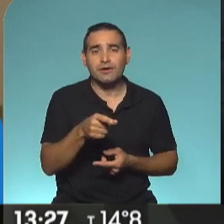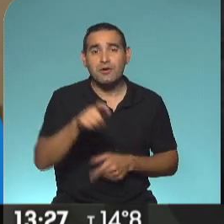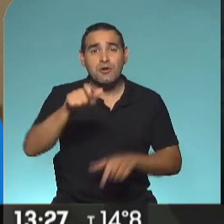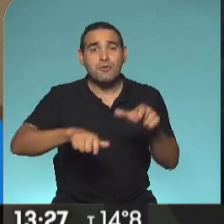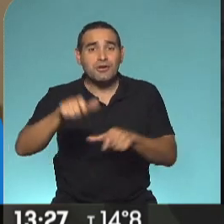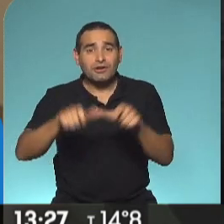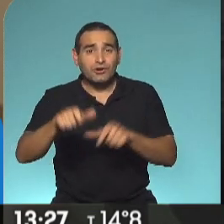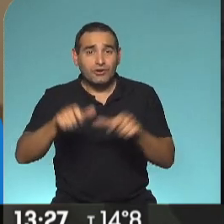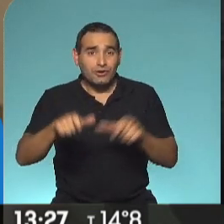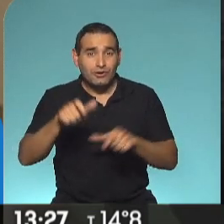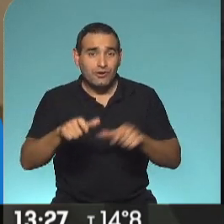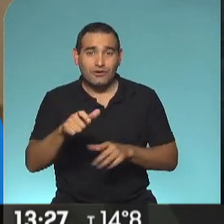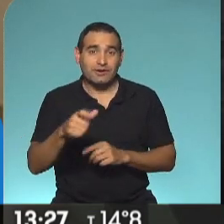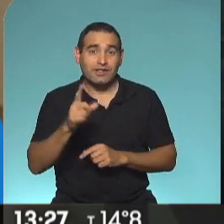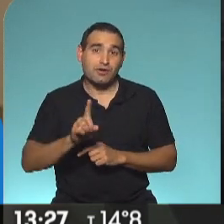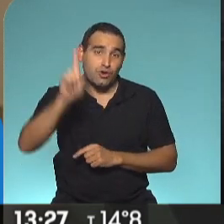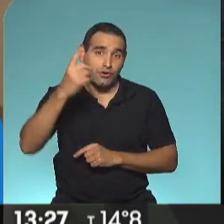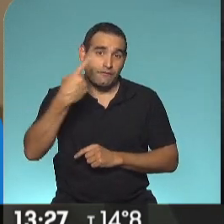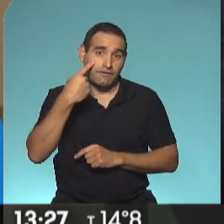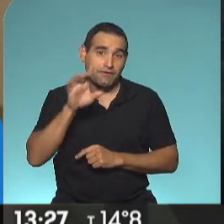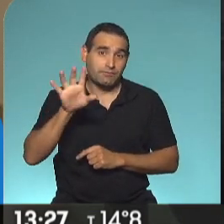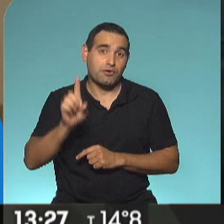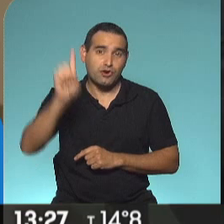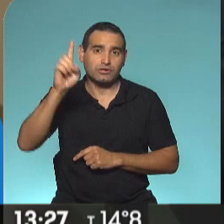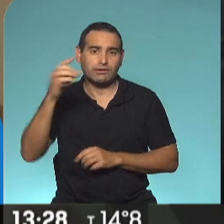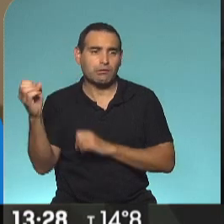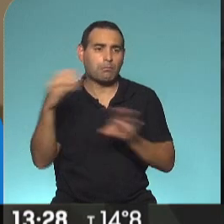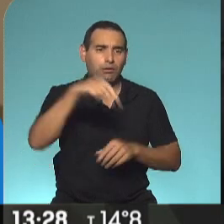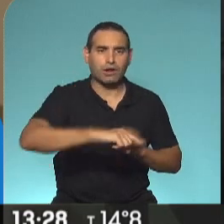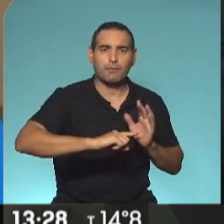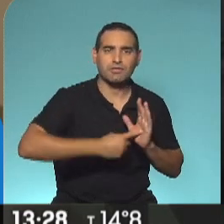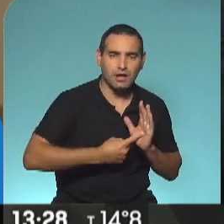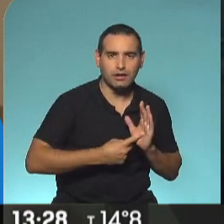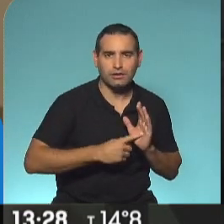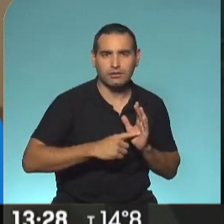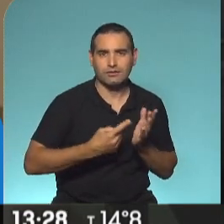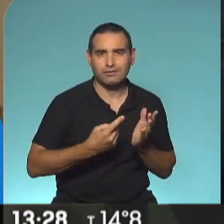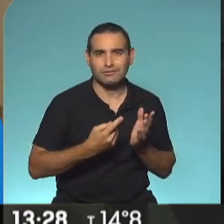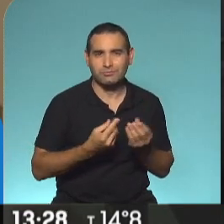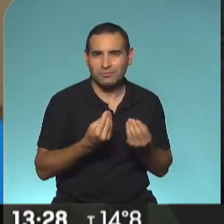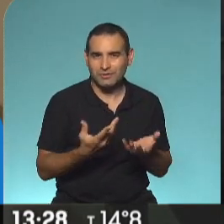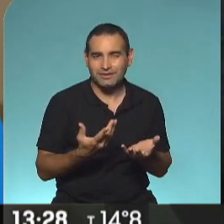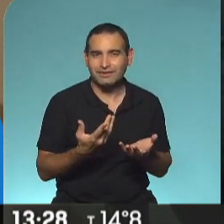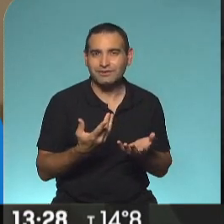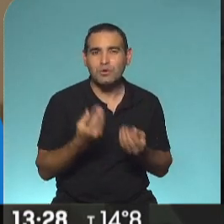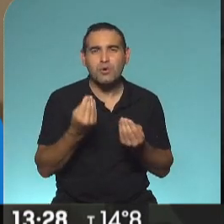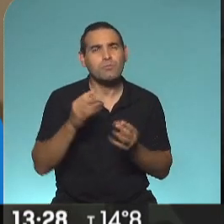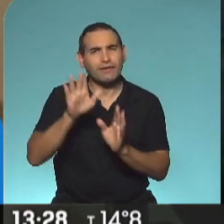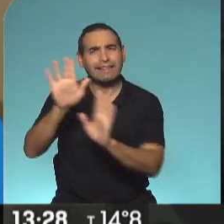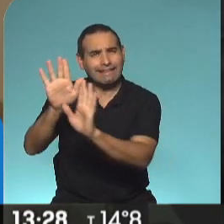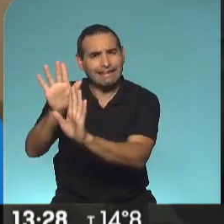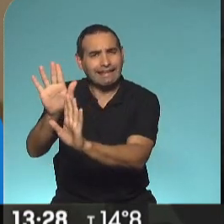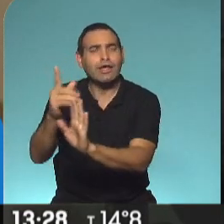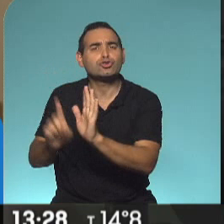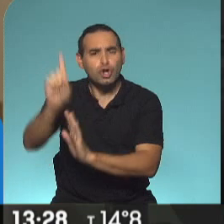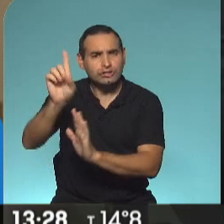nunca encuentran los que vienen del norte a hacinarse en el Gran Buenos Aires o en la ciudad de Buenos Aires. ¿Y cómo hacemos para que los que están